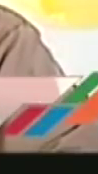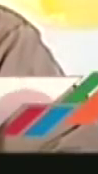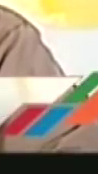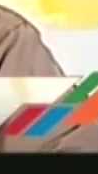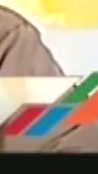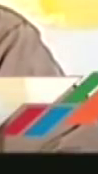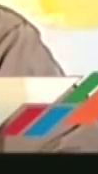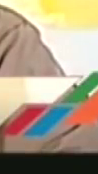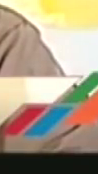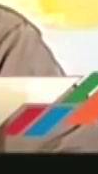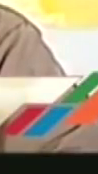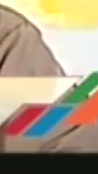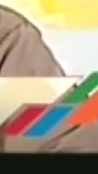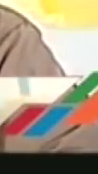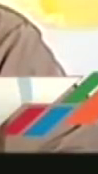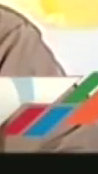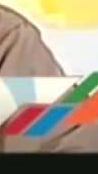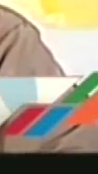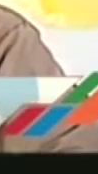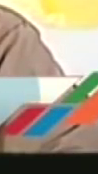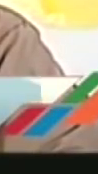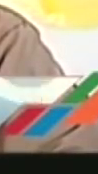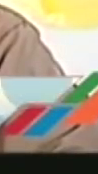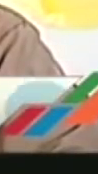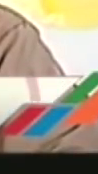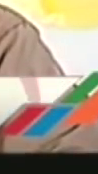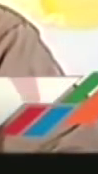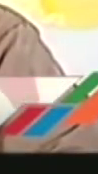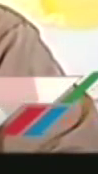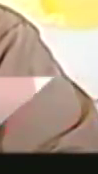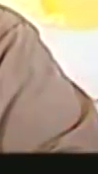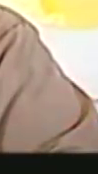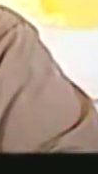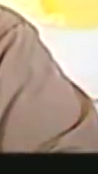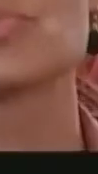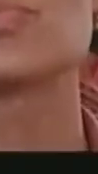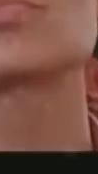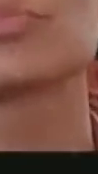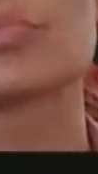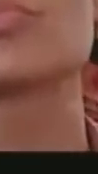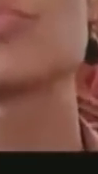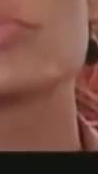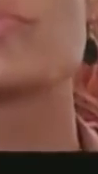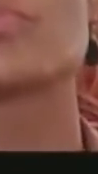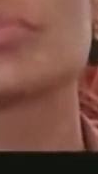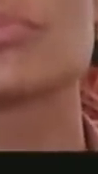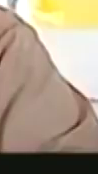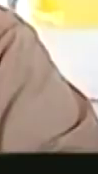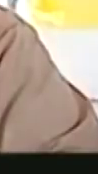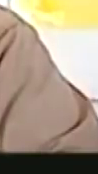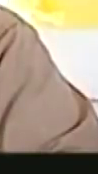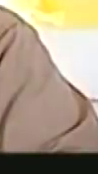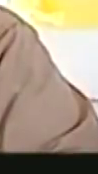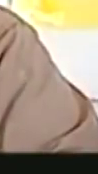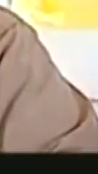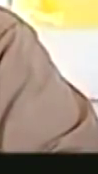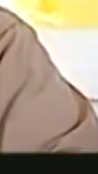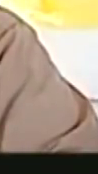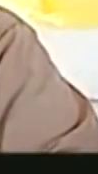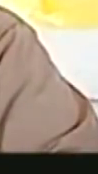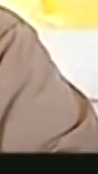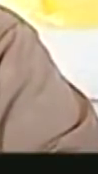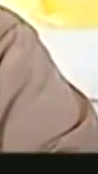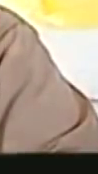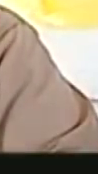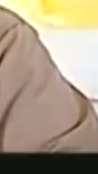Comienza una revolución económica en el sistema de distribución de alimentos del pueblo venezolano. Los comités locales